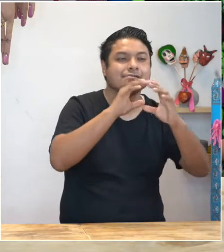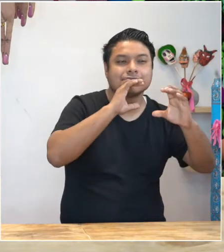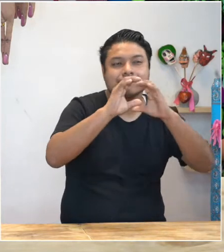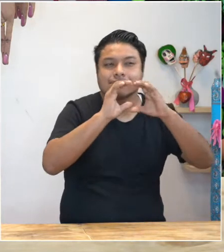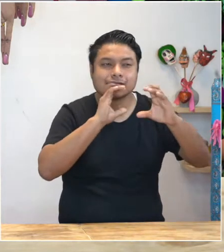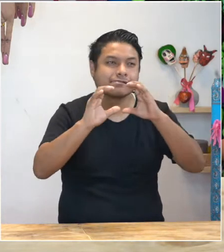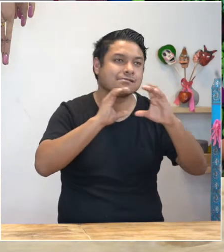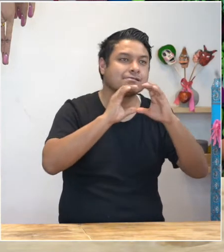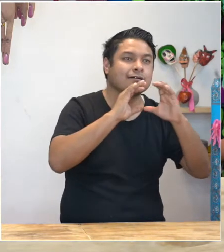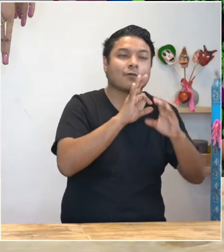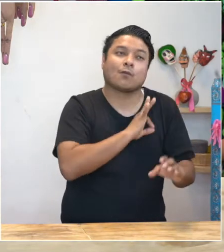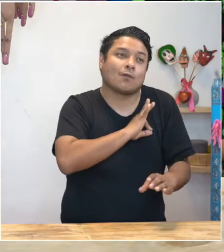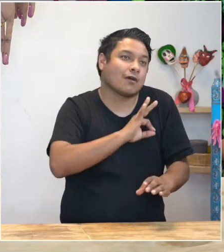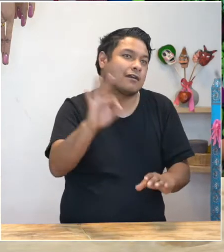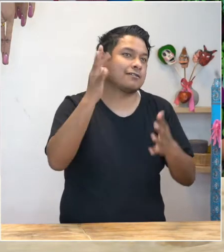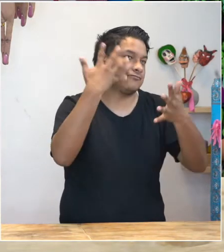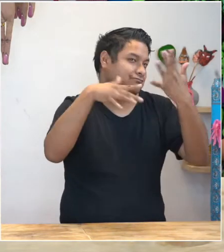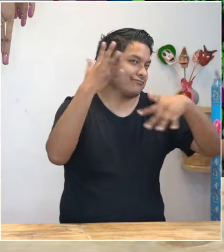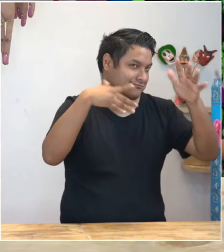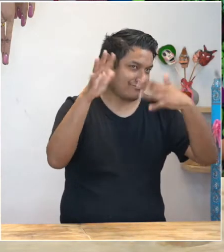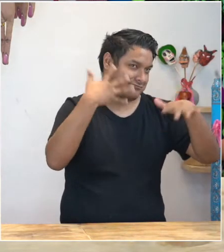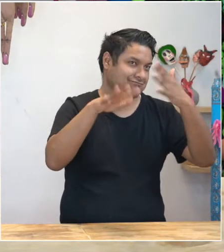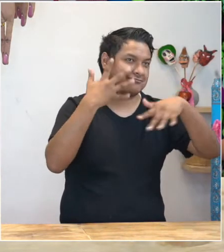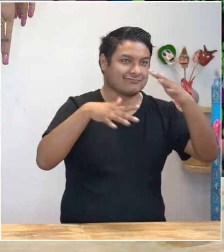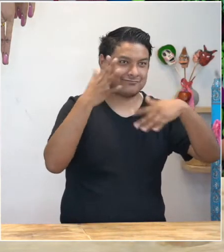lengua de señas mexicanas. San Miguel de Allende